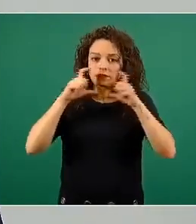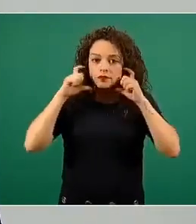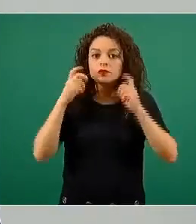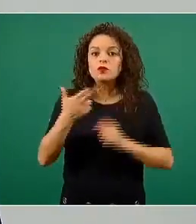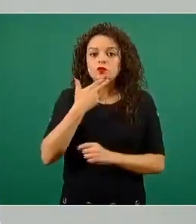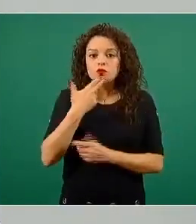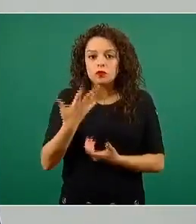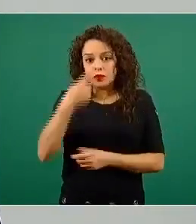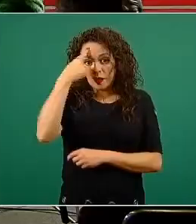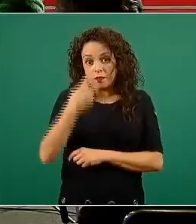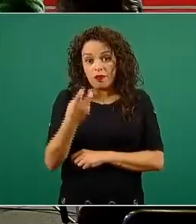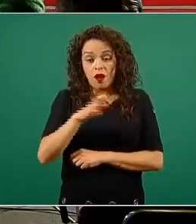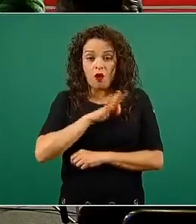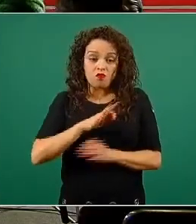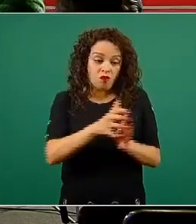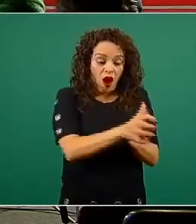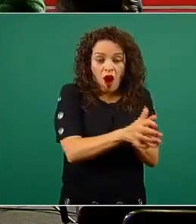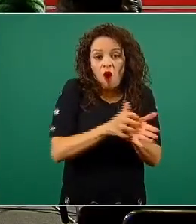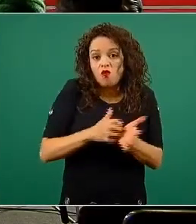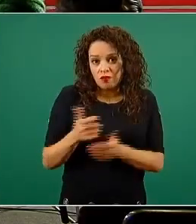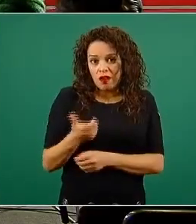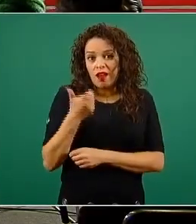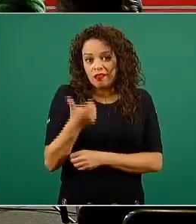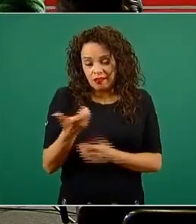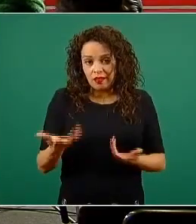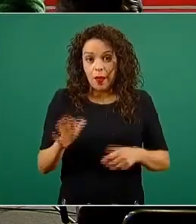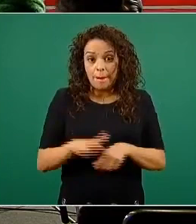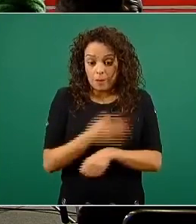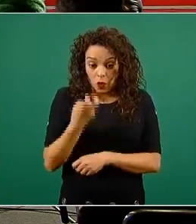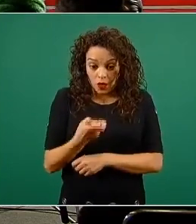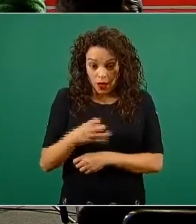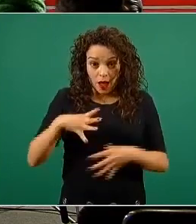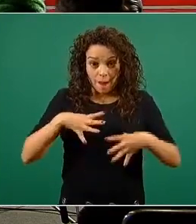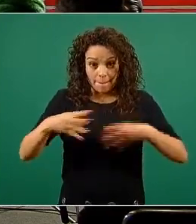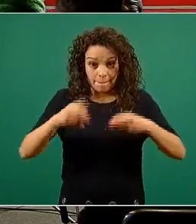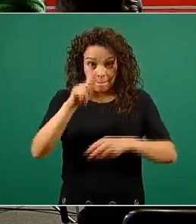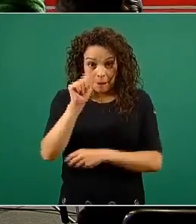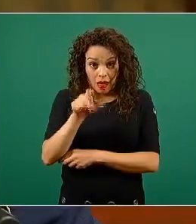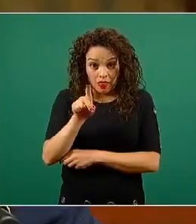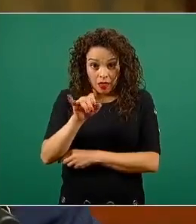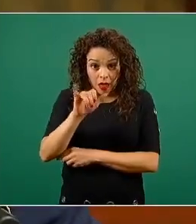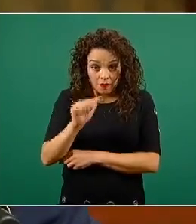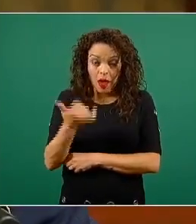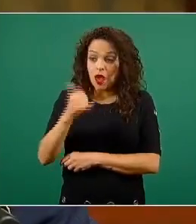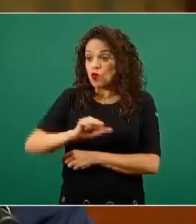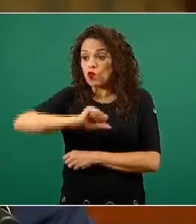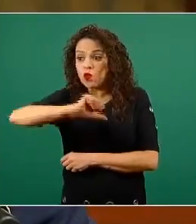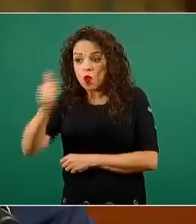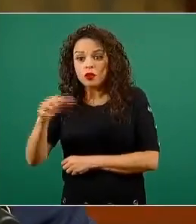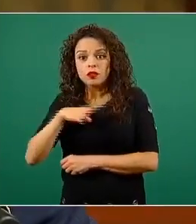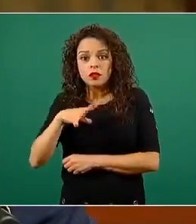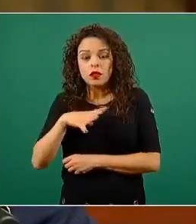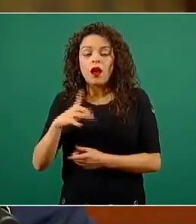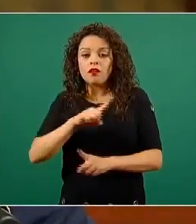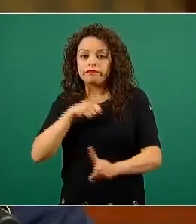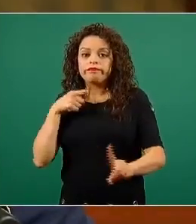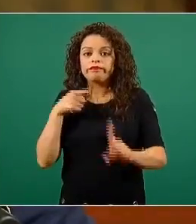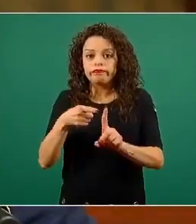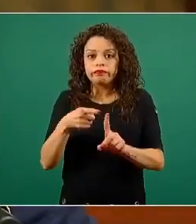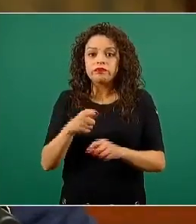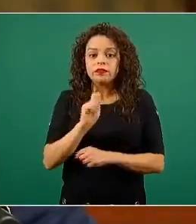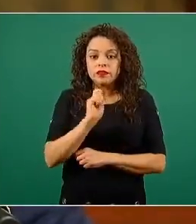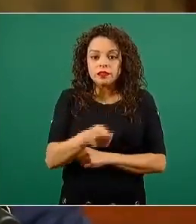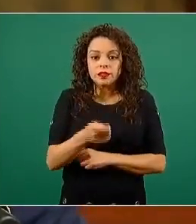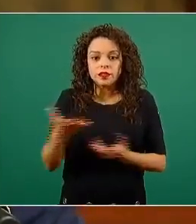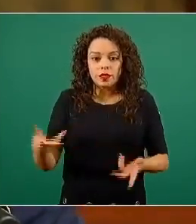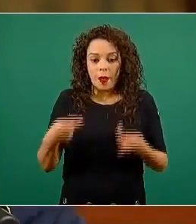porque esta pandemia, como otras que nos acechan, tienen que ver con la intervención que hace el hombre,